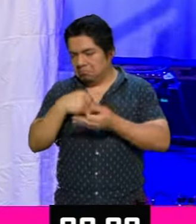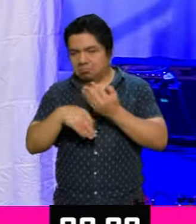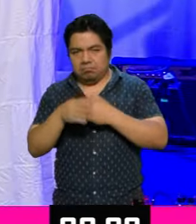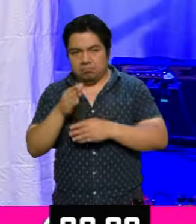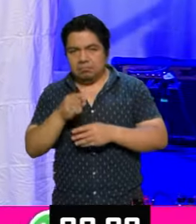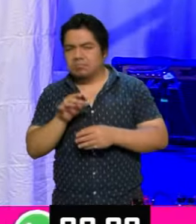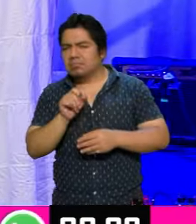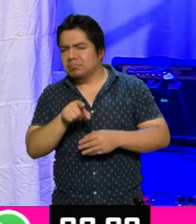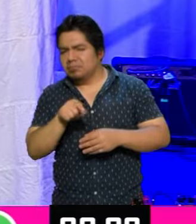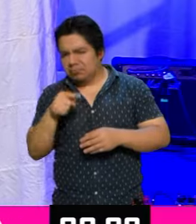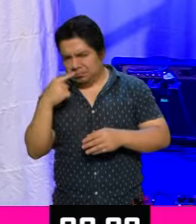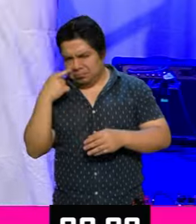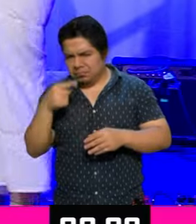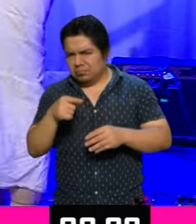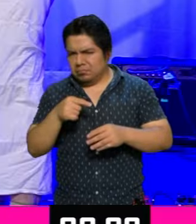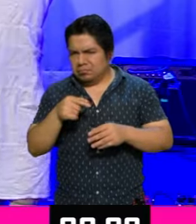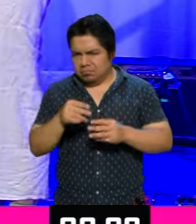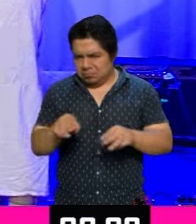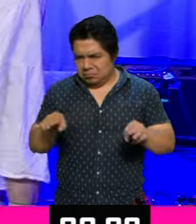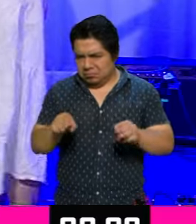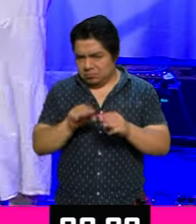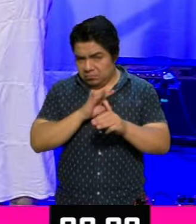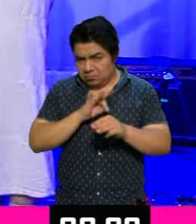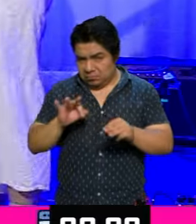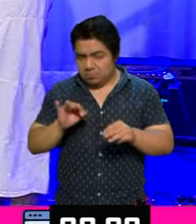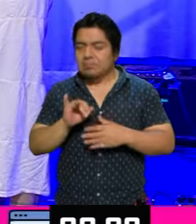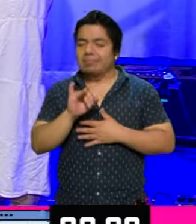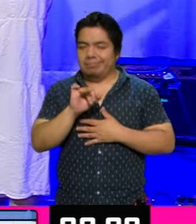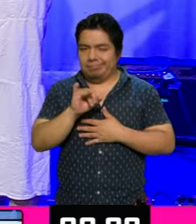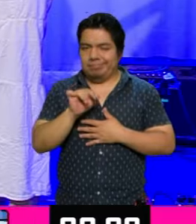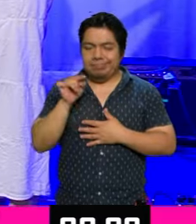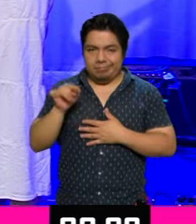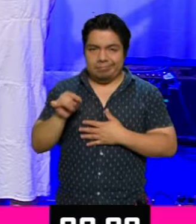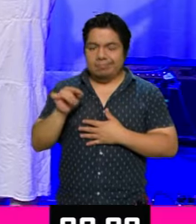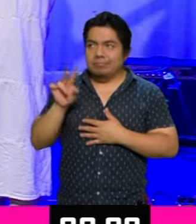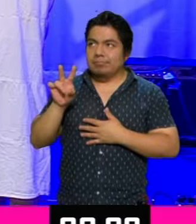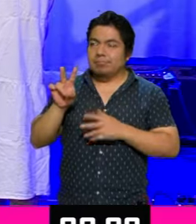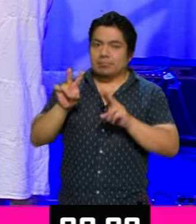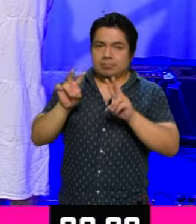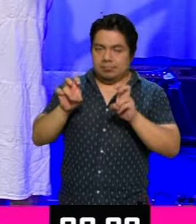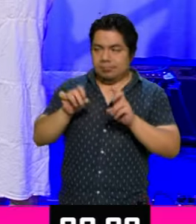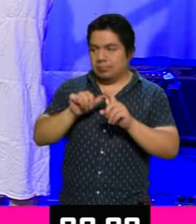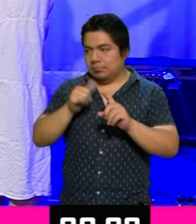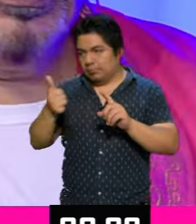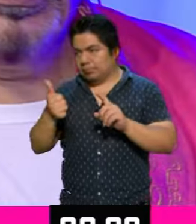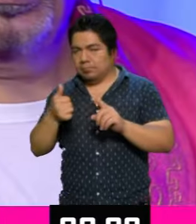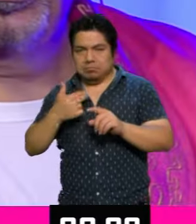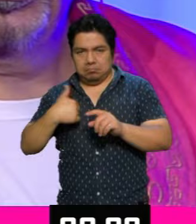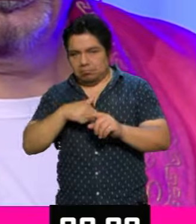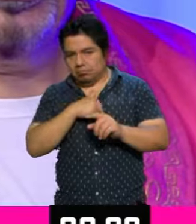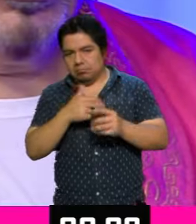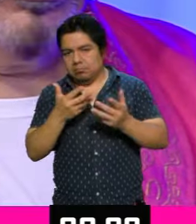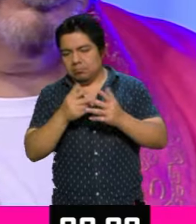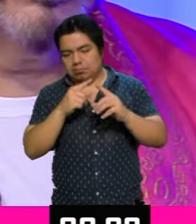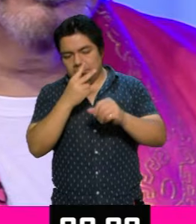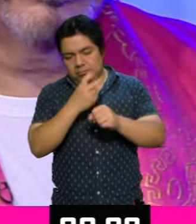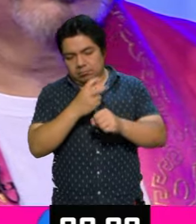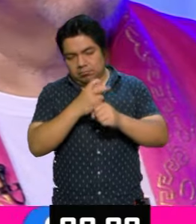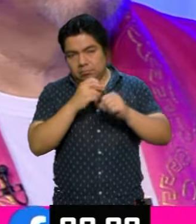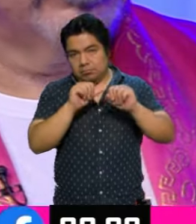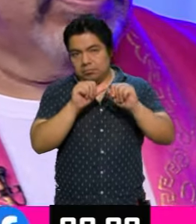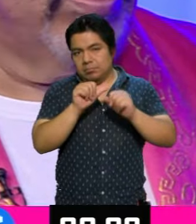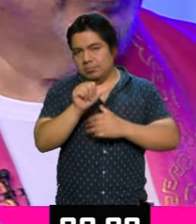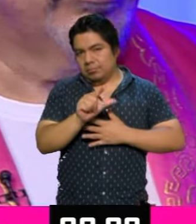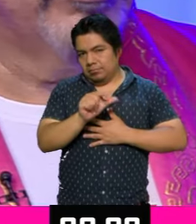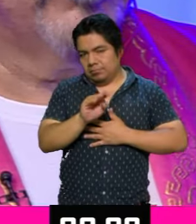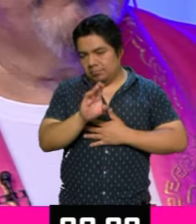puede escuchar ya su música y todo el asunto. Sí. Vamos a estrenar este tema y el siguiente son de nuestro segundo álbum para que lo escuchen y